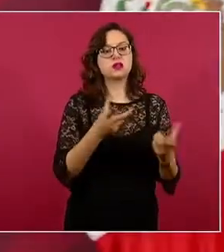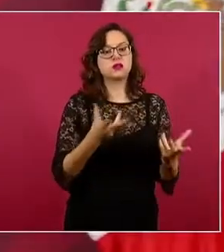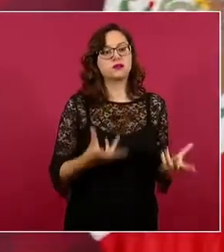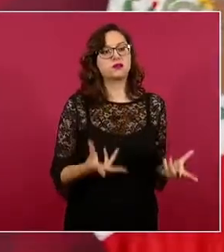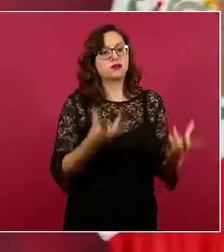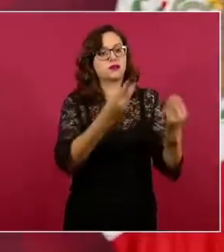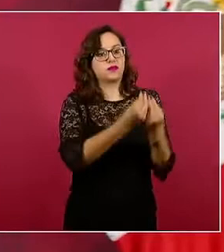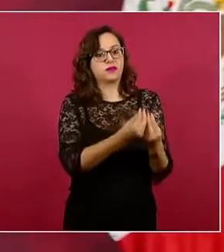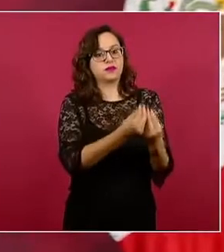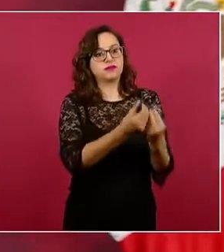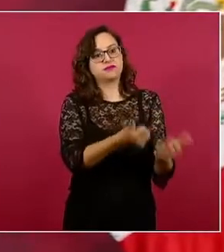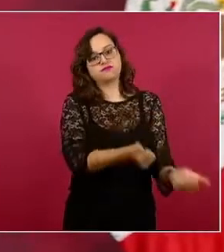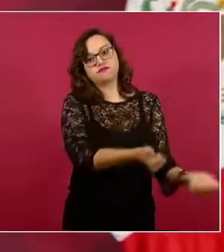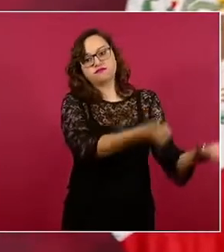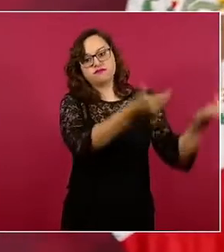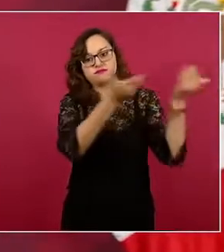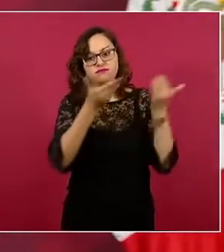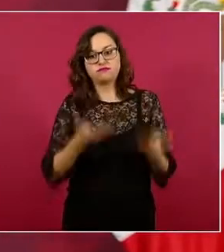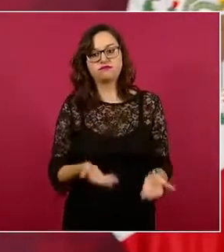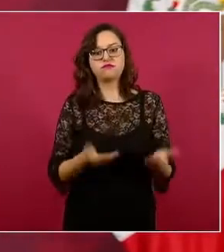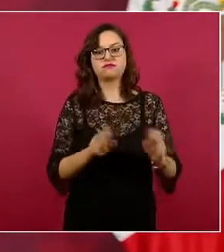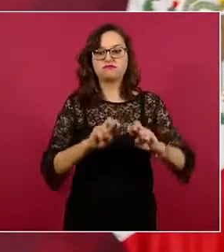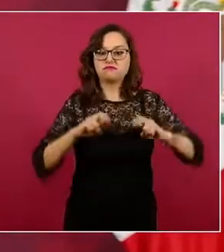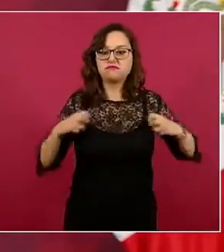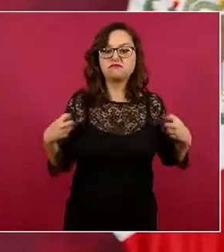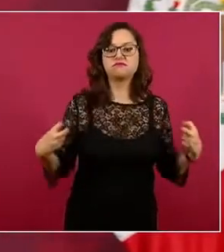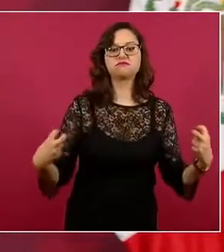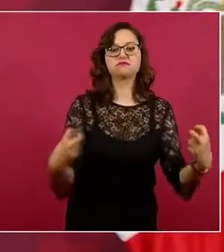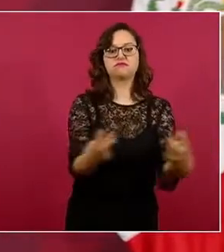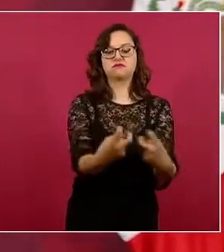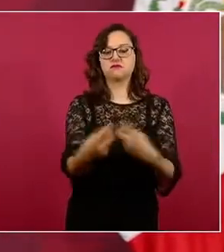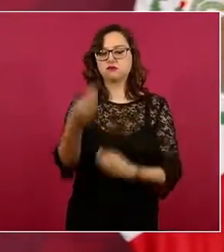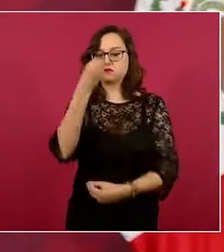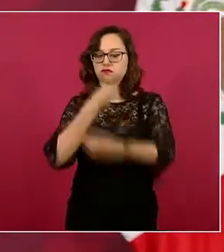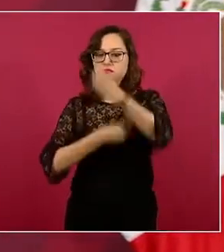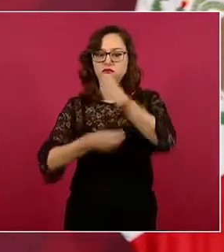comando y los mata a todos.